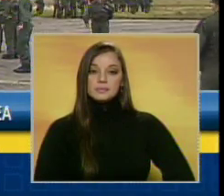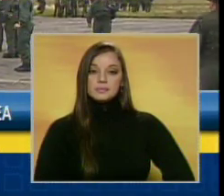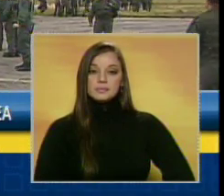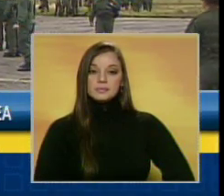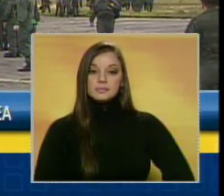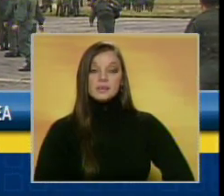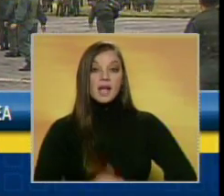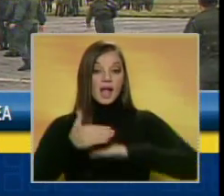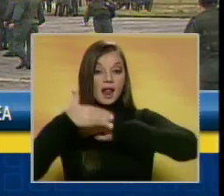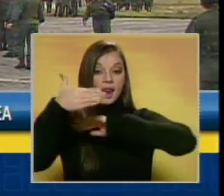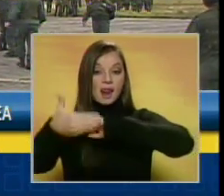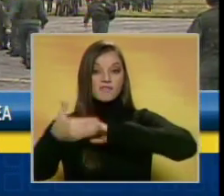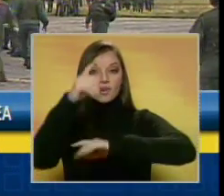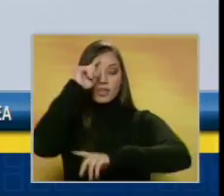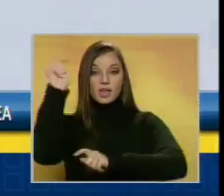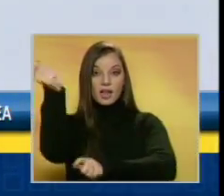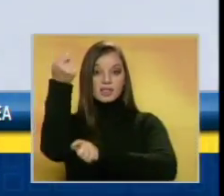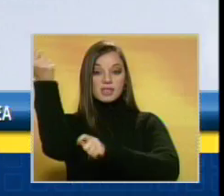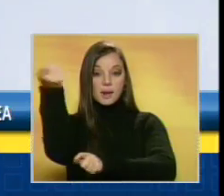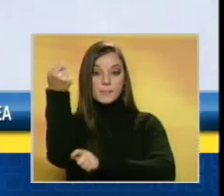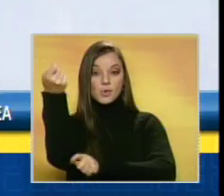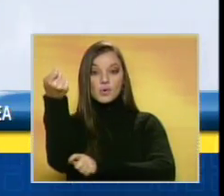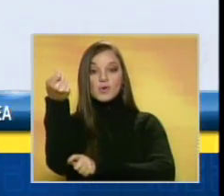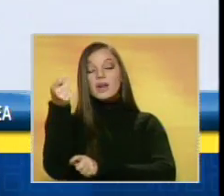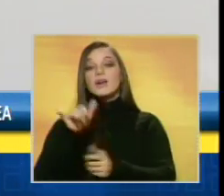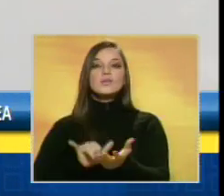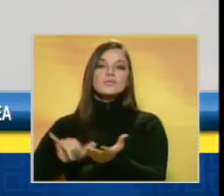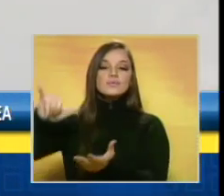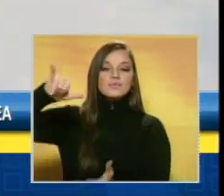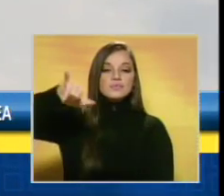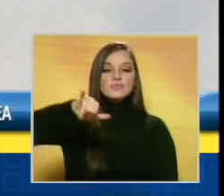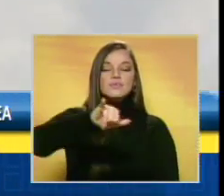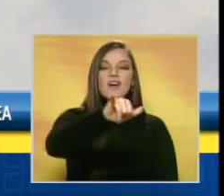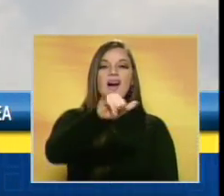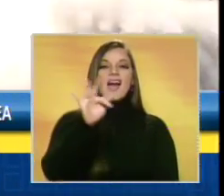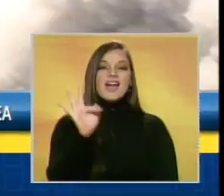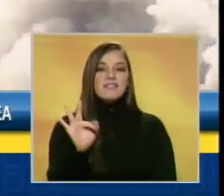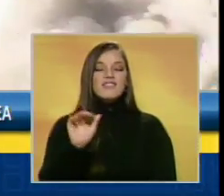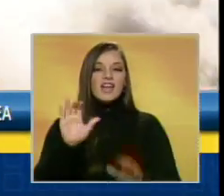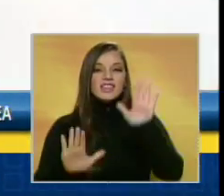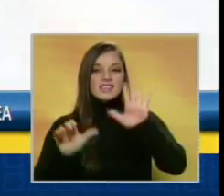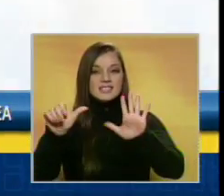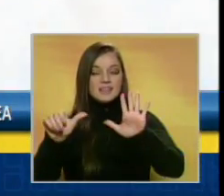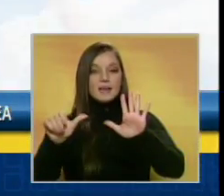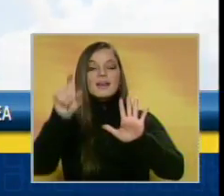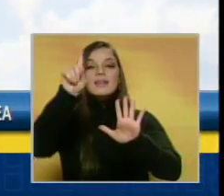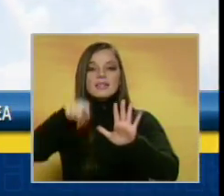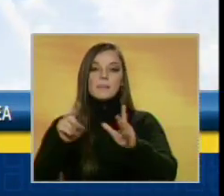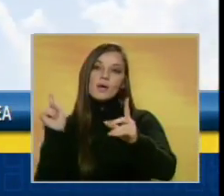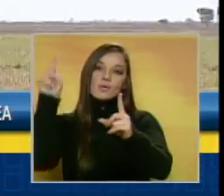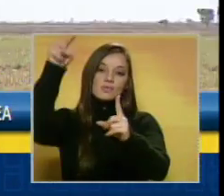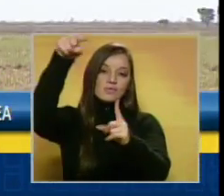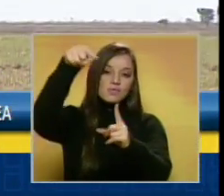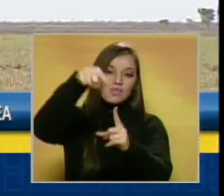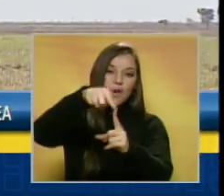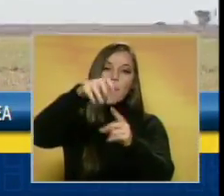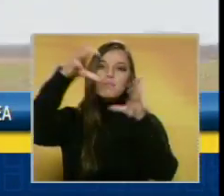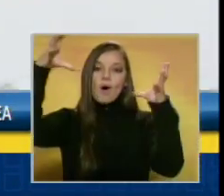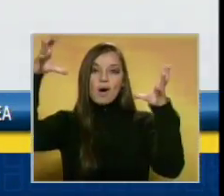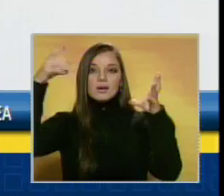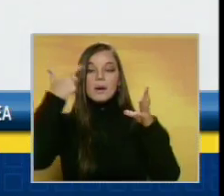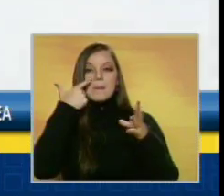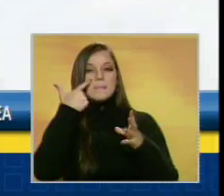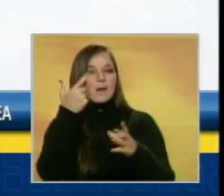En la frontera de Apure fueron desplegados aviones Sukhoi y F-16, así como misiles de los sistemas de armas Becherá y Buk, con